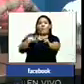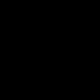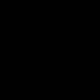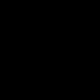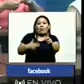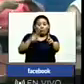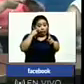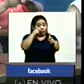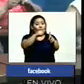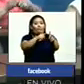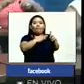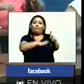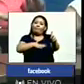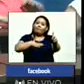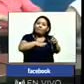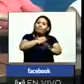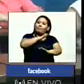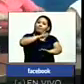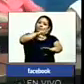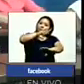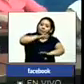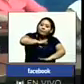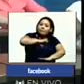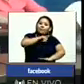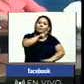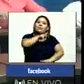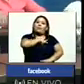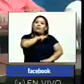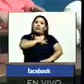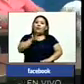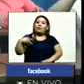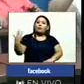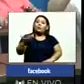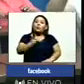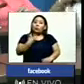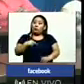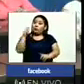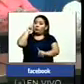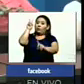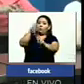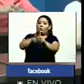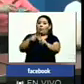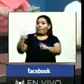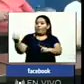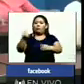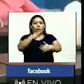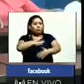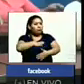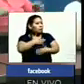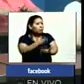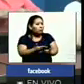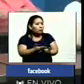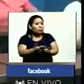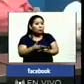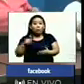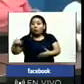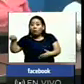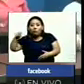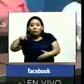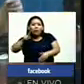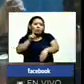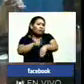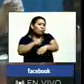valor monetario. Una satisfacción personal tan grande que nosotros tenemos, sobre todo para las voluntarias, porque ellas